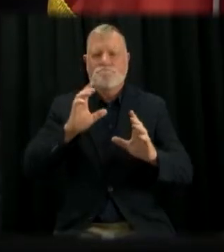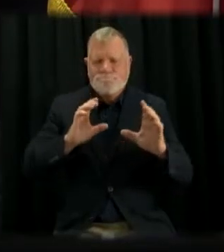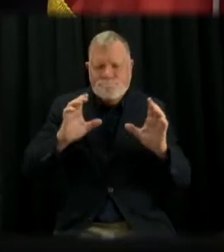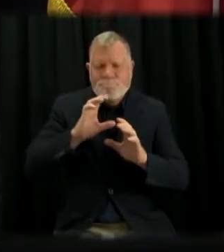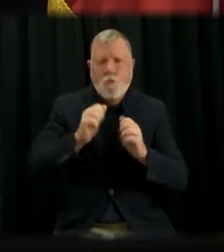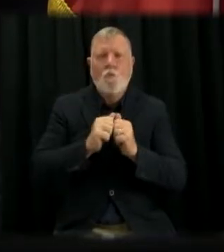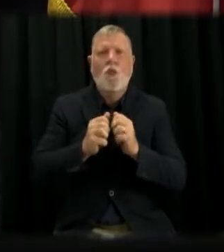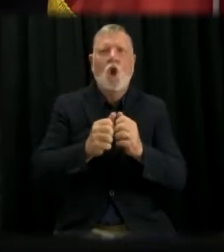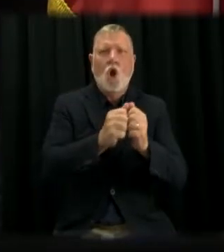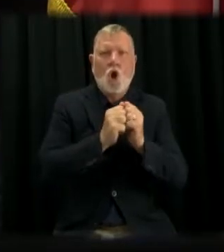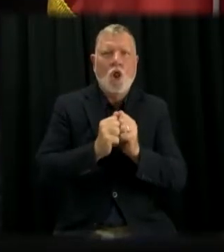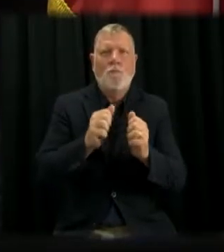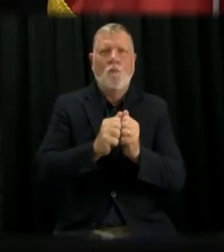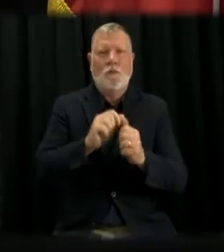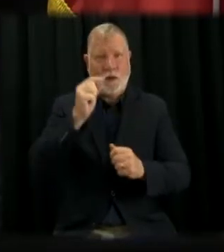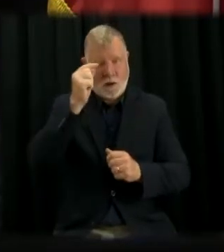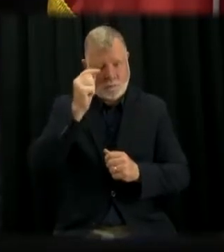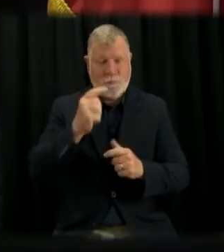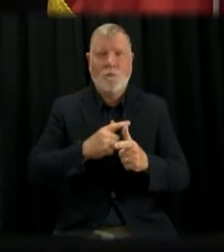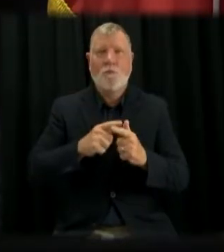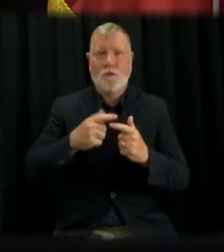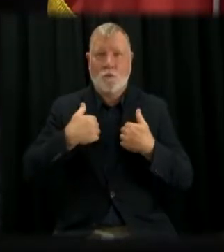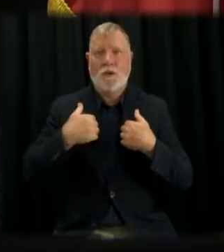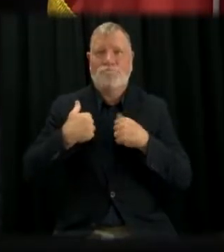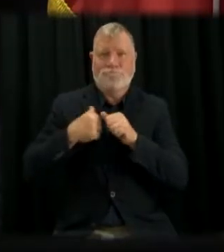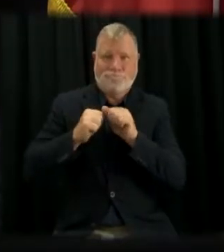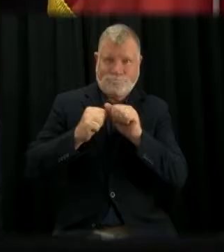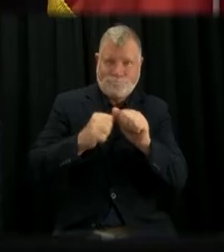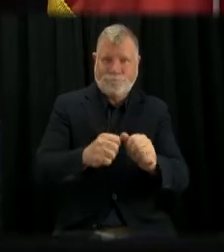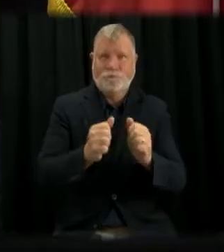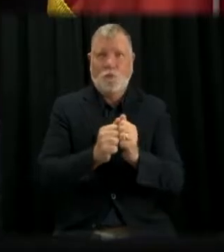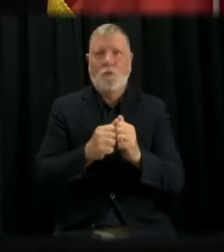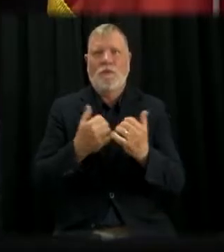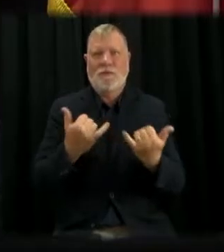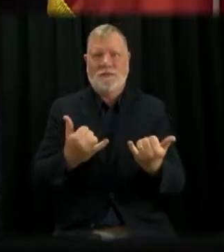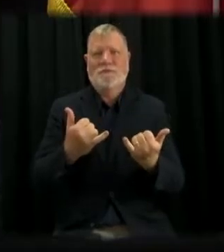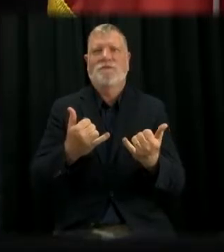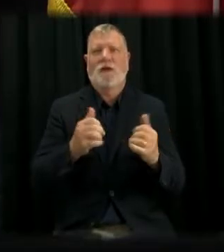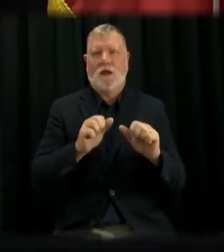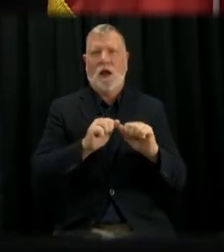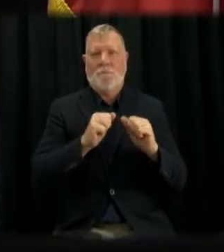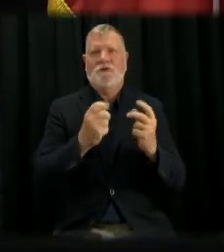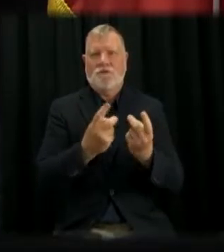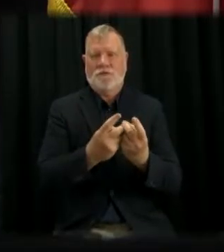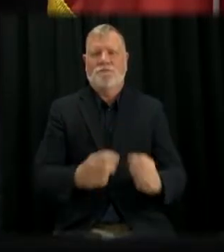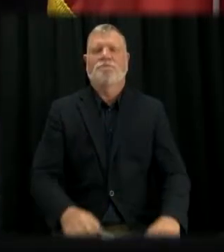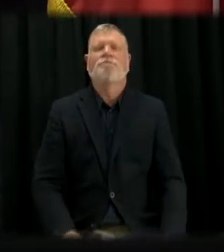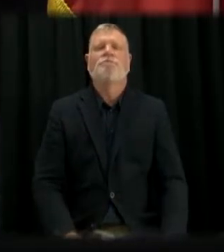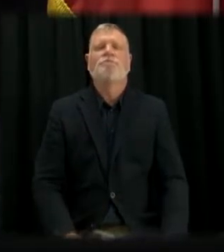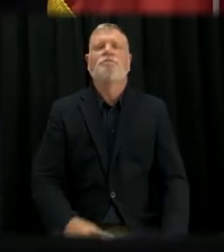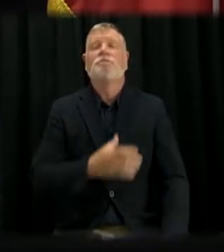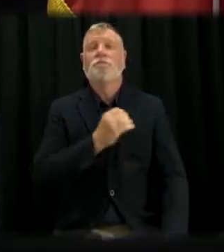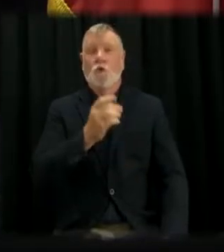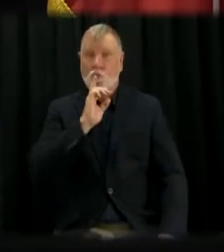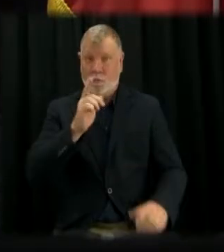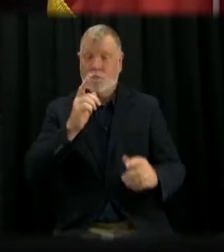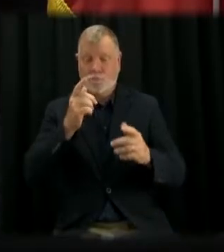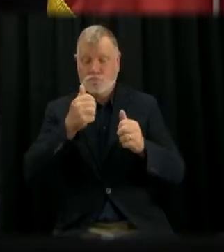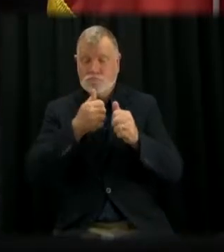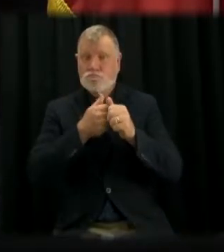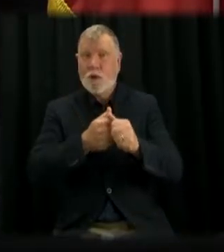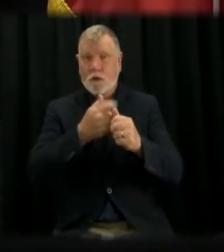un proceso muy comprensivo y una colaboración con el gobierno, que lo hemos hecho con esta administración. Mientras que estamos en